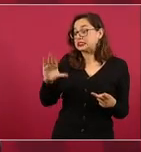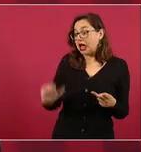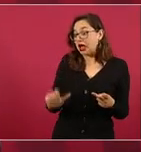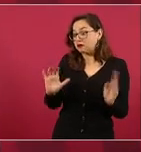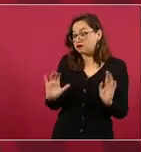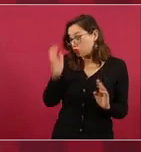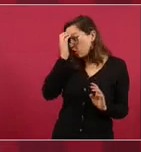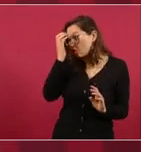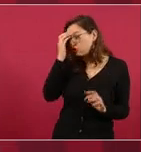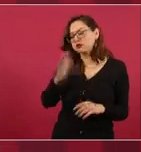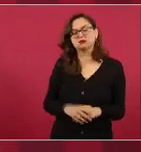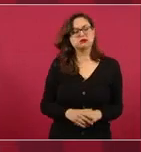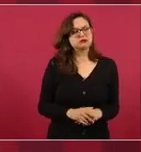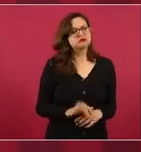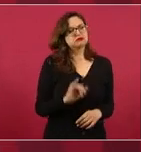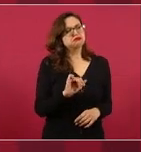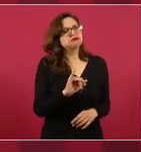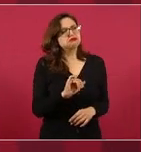Sí, no.